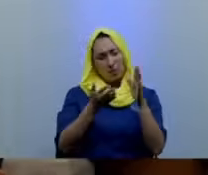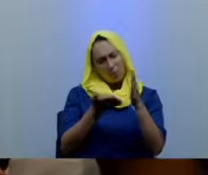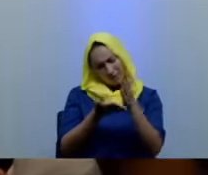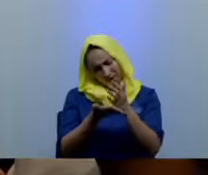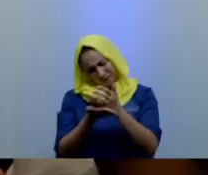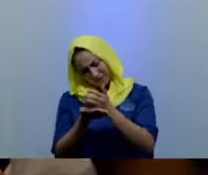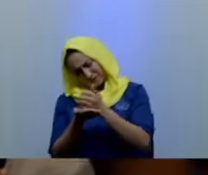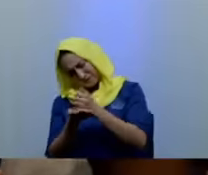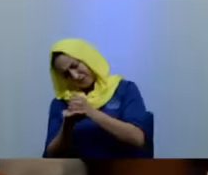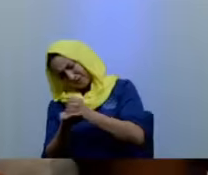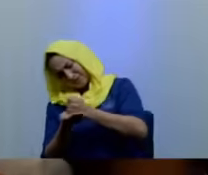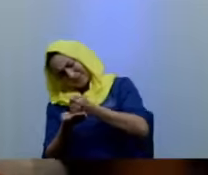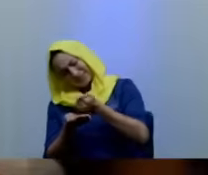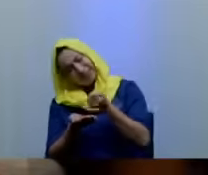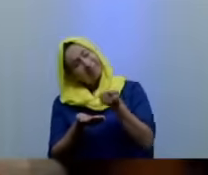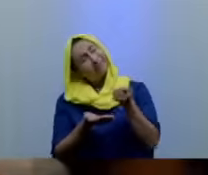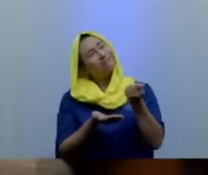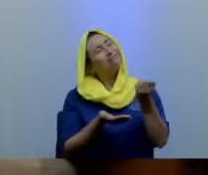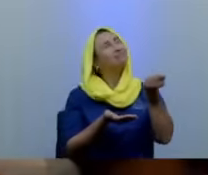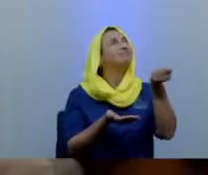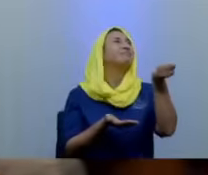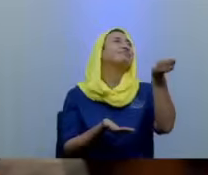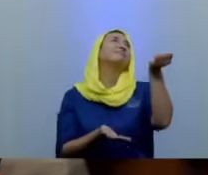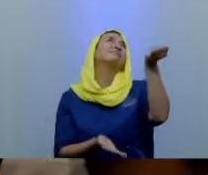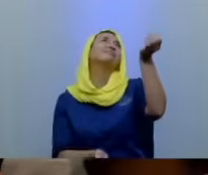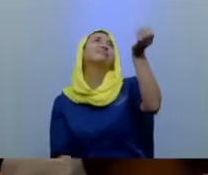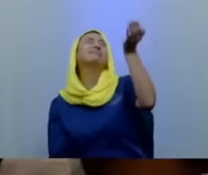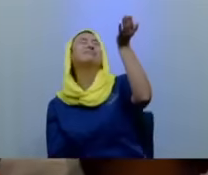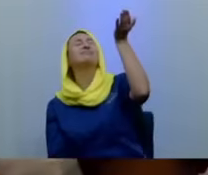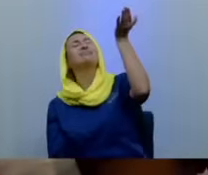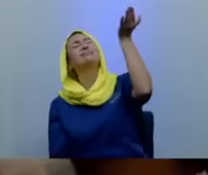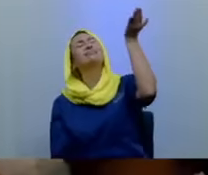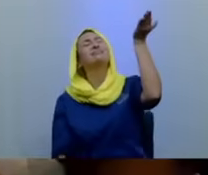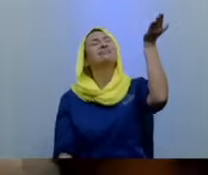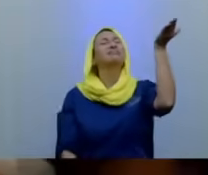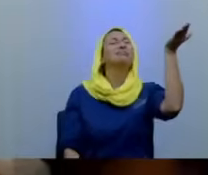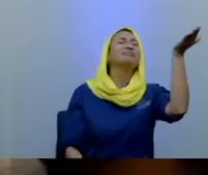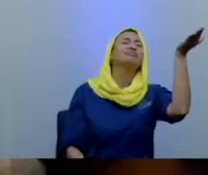de adoración a ti.